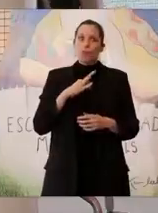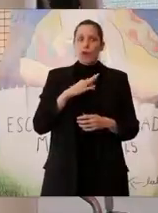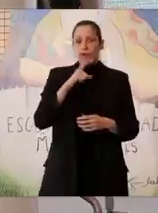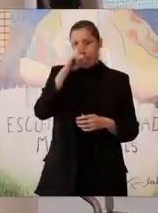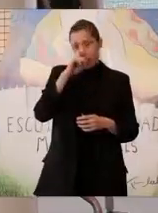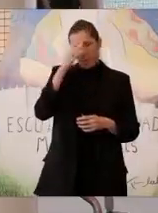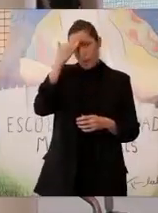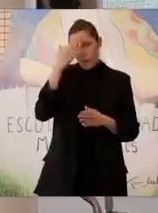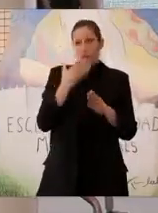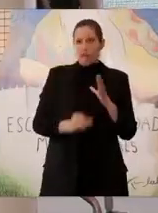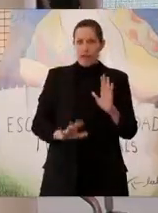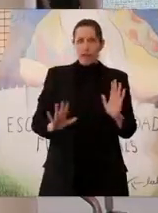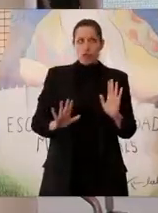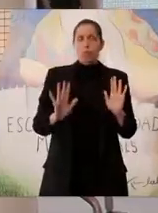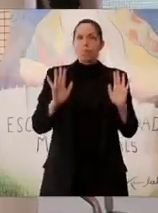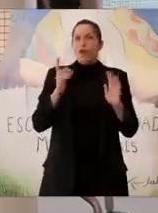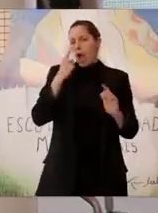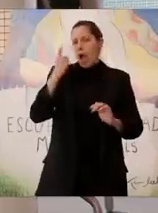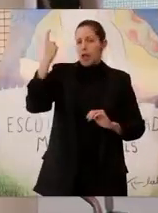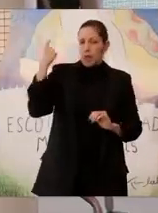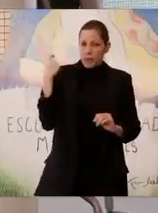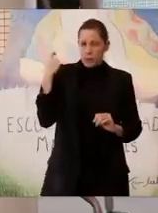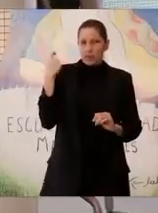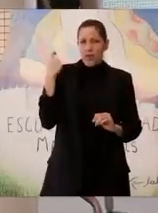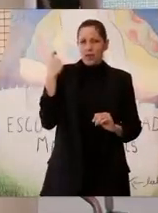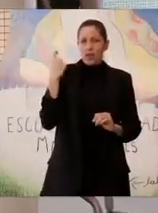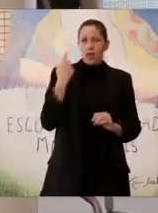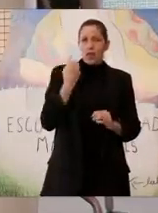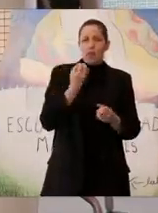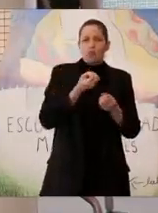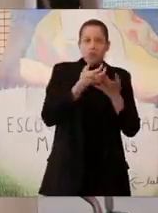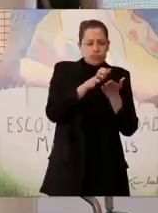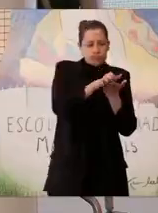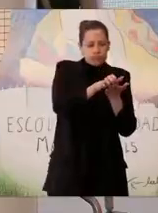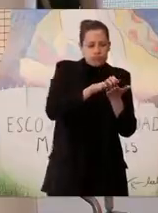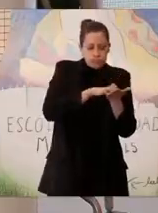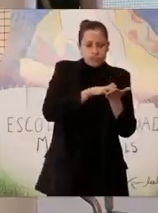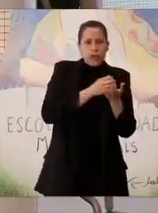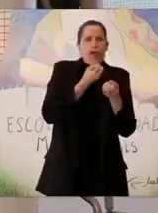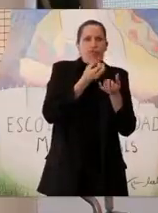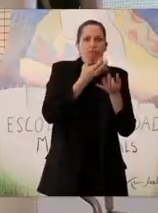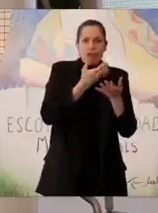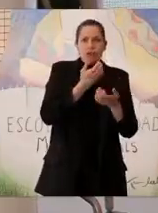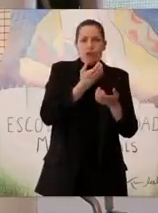año pasado se formularon datos del Consejo y así en números redondos